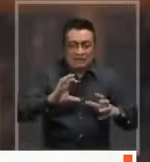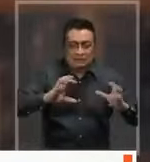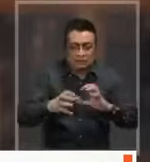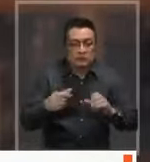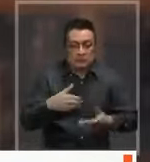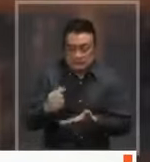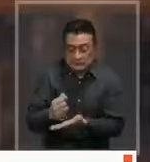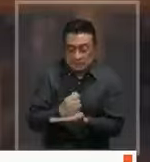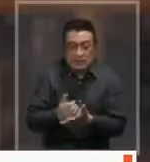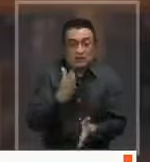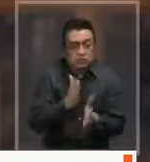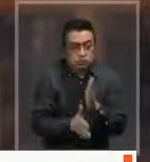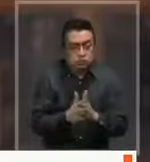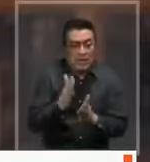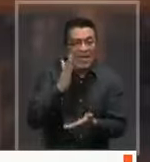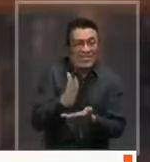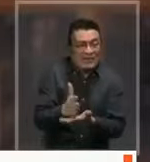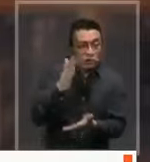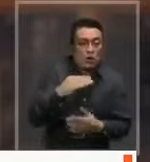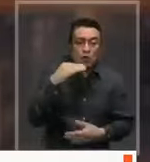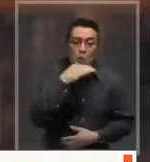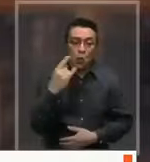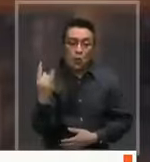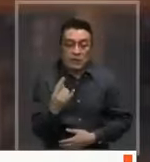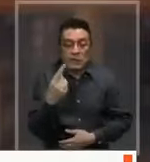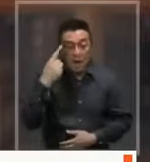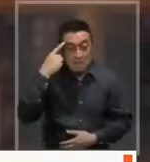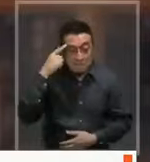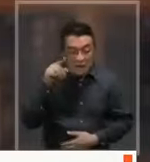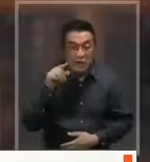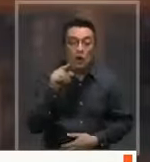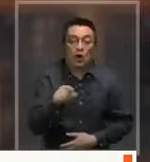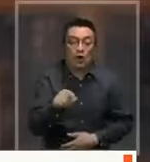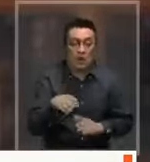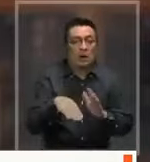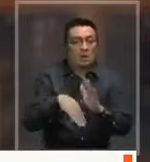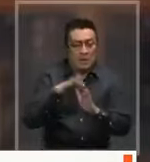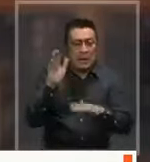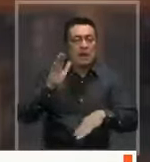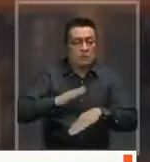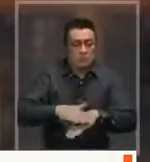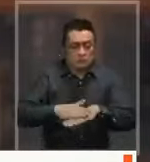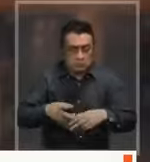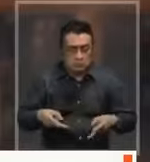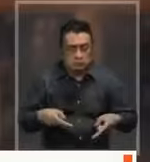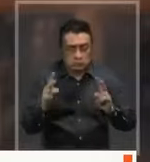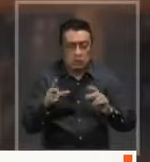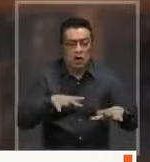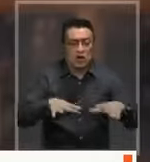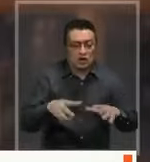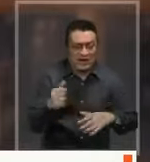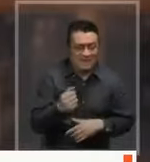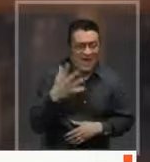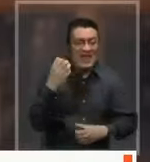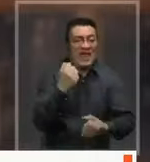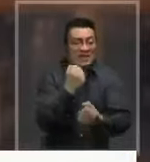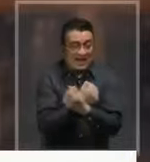administrativo tomar decisiones urgentes pero sobre todo permitir que recursos tan valiosos como carabineros que hoy día